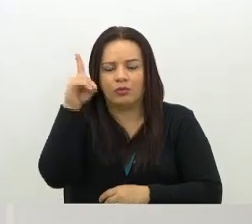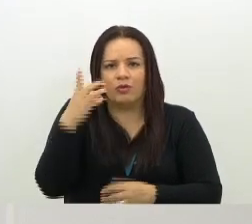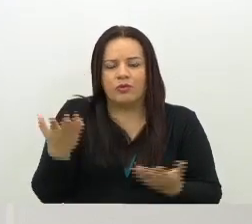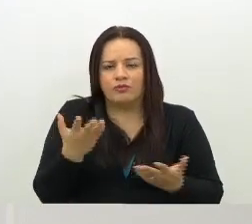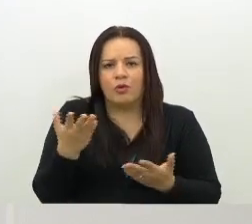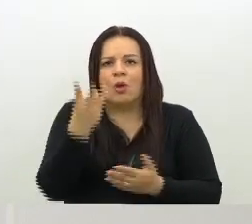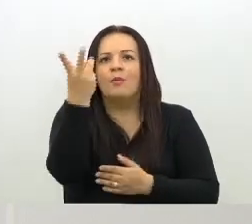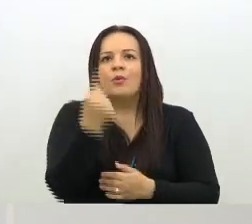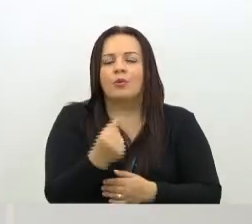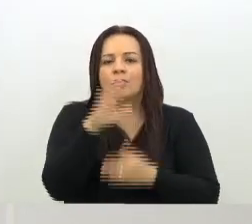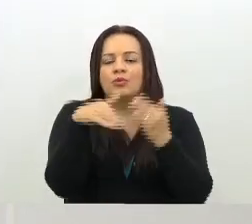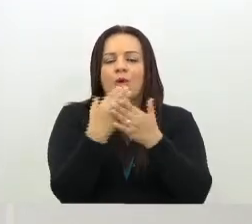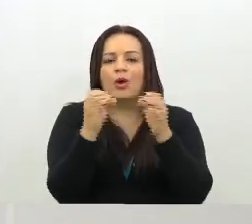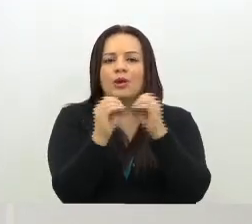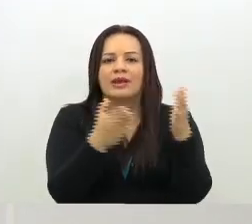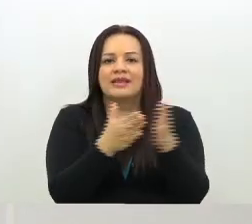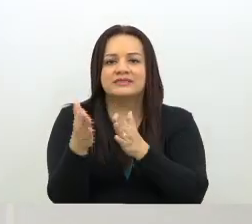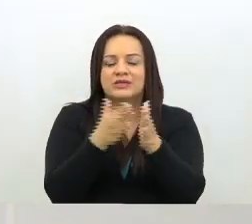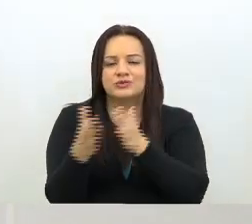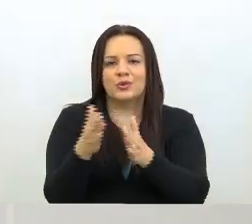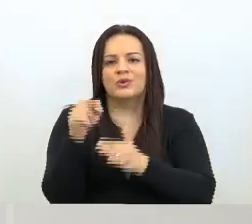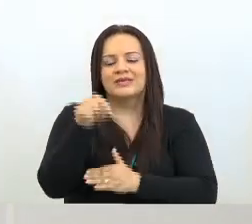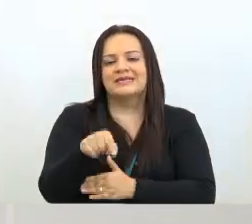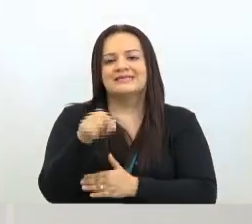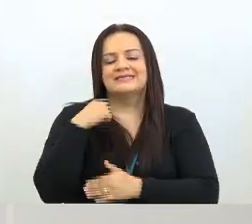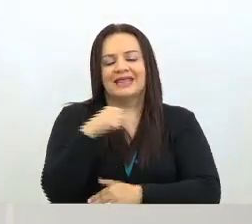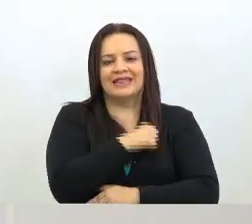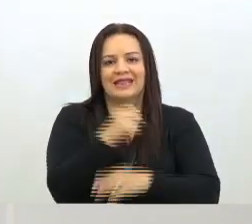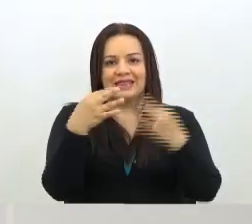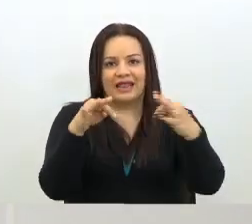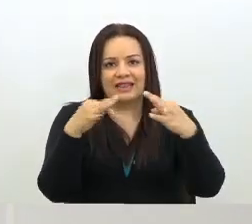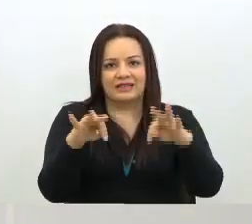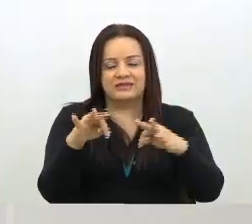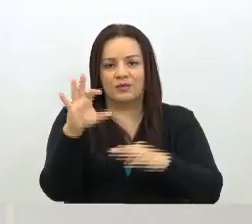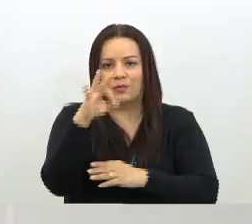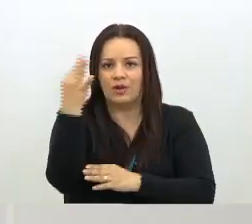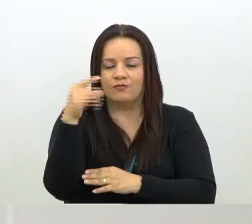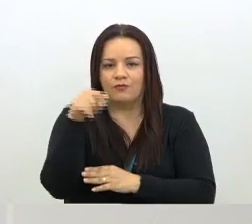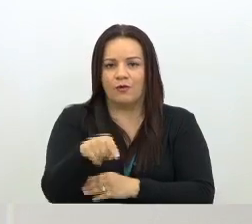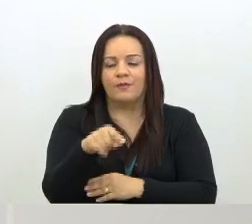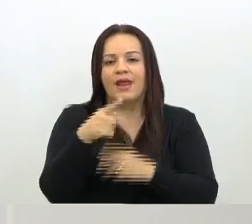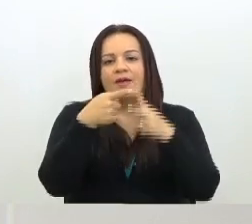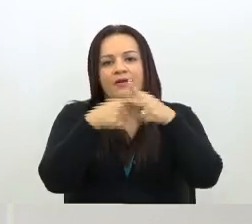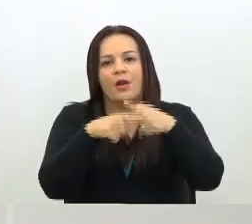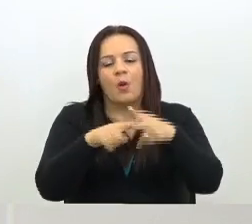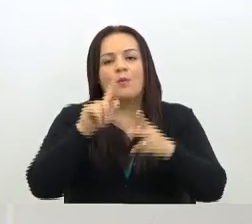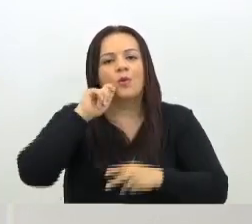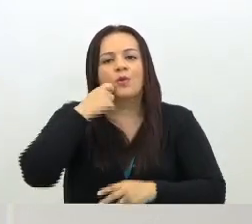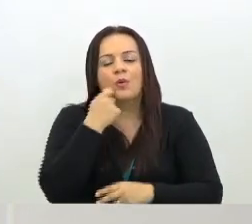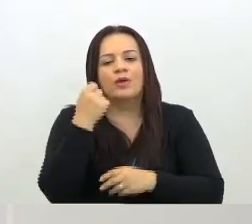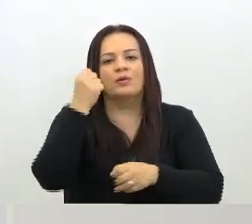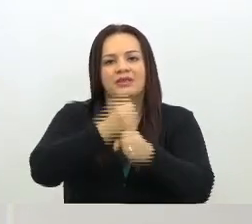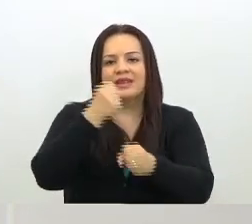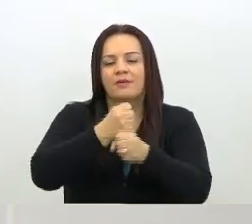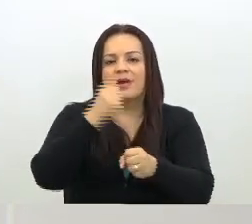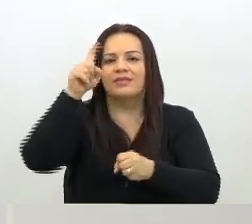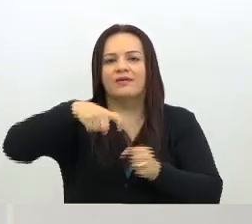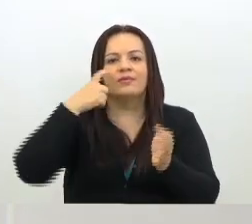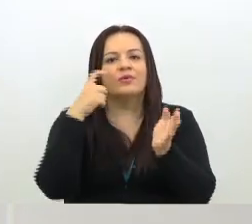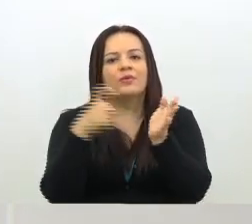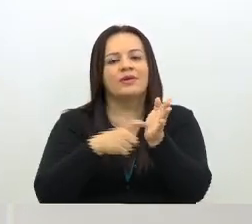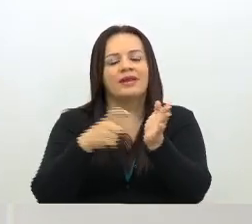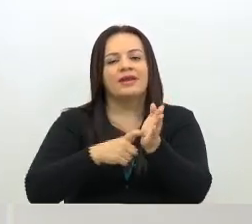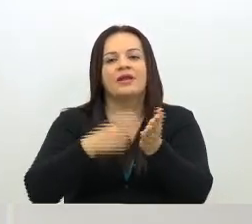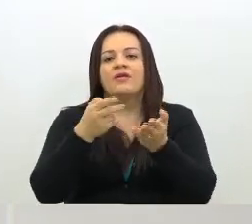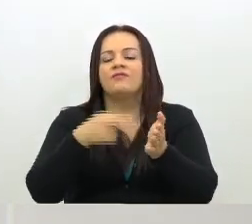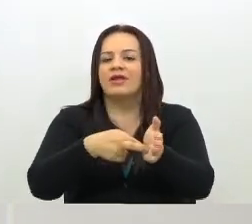por cuanto toda organización sindical a tratarse de una manera exhaustivamente reglada por el Código de Trabajo, debe reconocer los requisitos